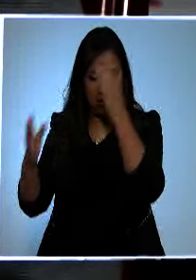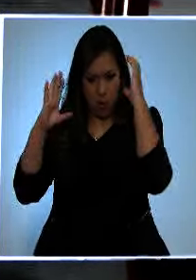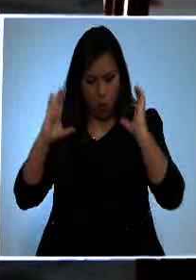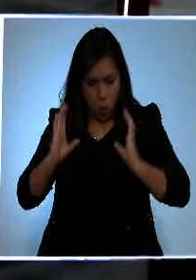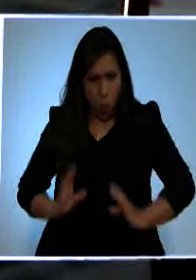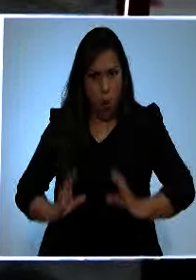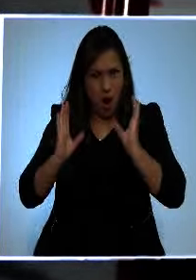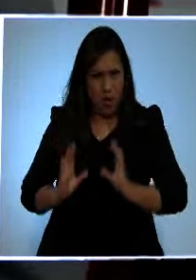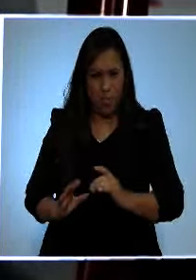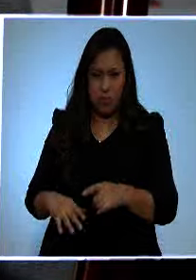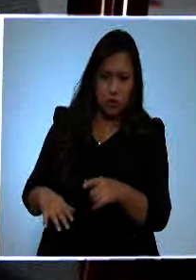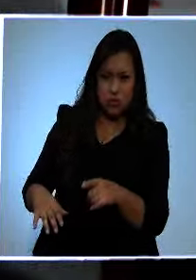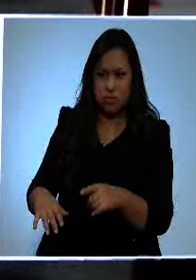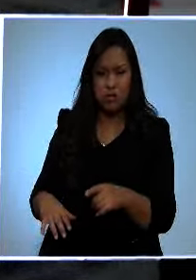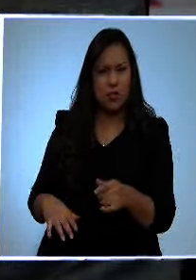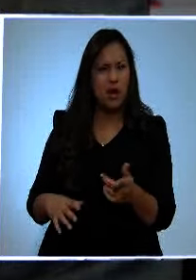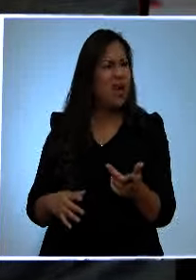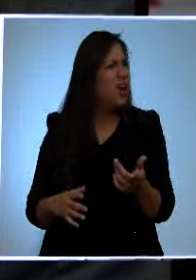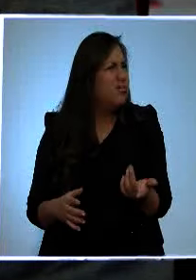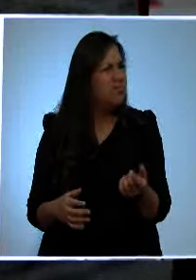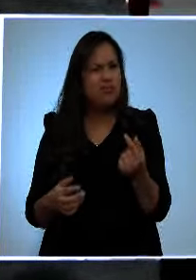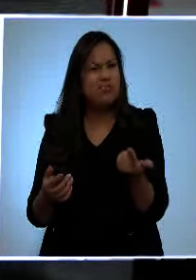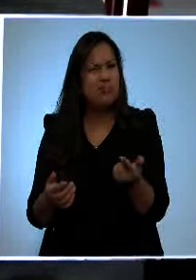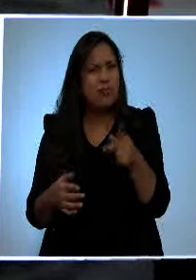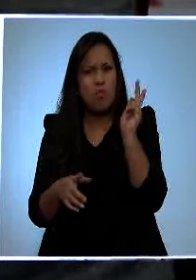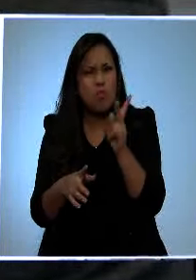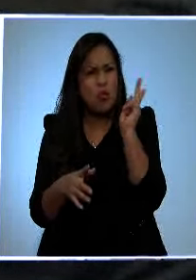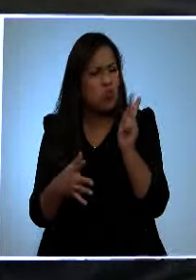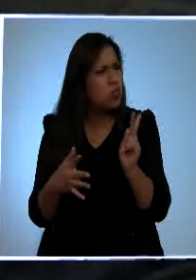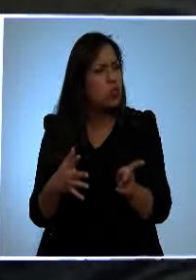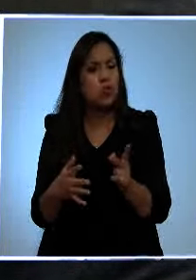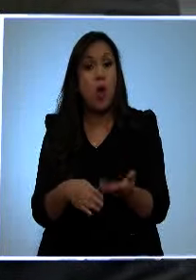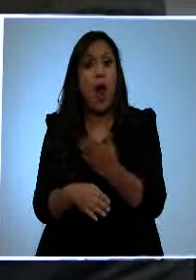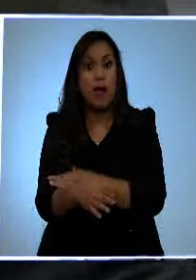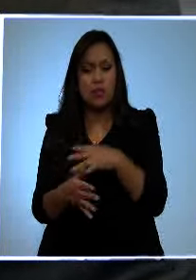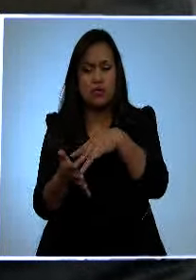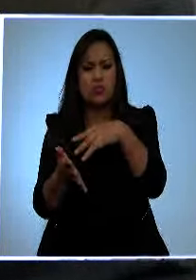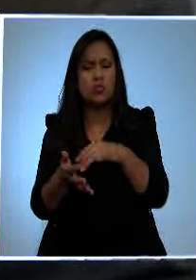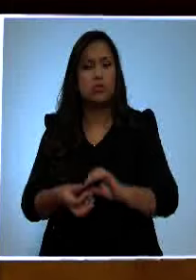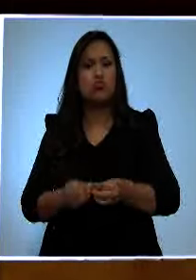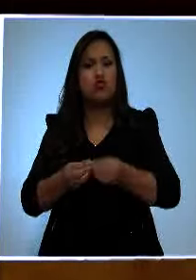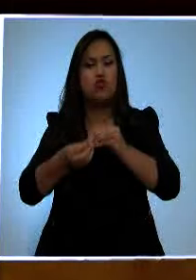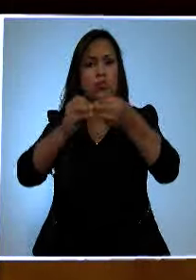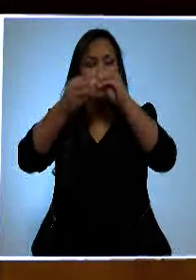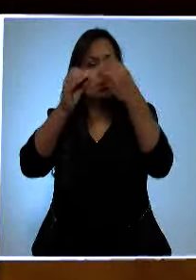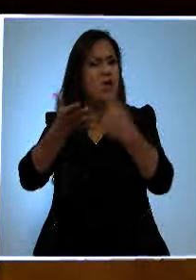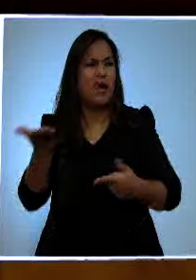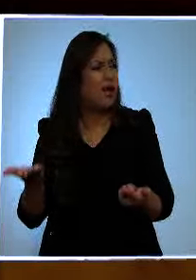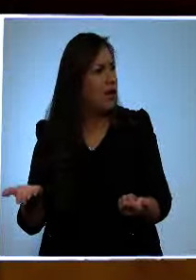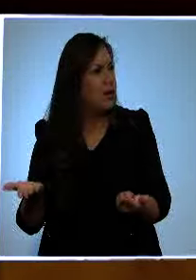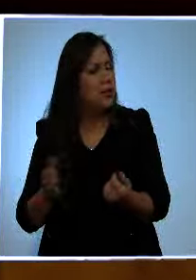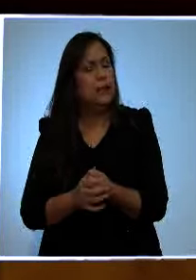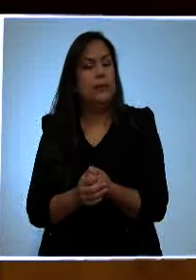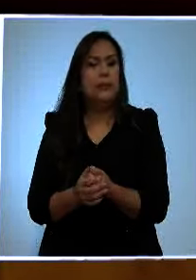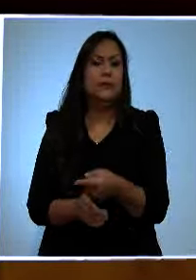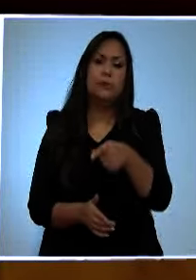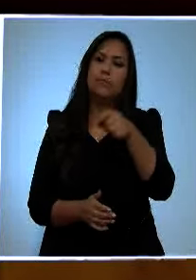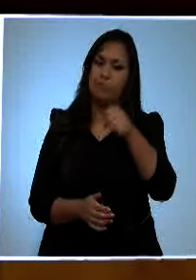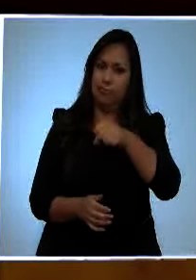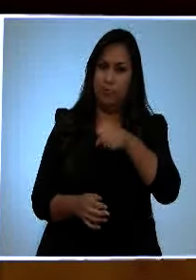casos entiende patologías en ciertos momentos Cuál es la formación que debería tener Bueno aquí tenemos un ejemplo clarísimo en este